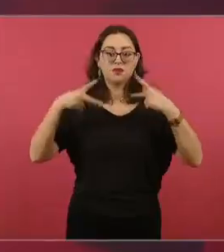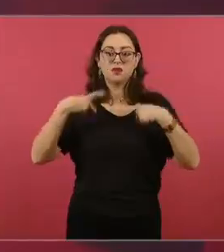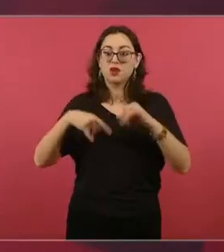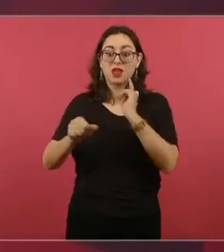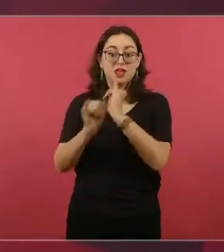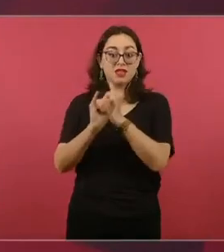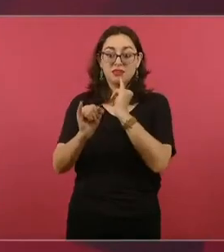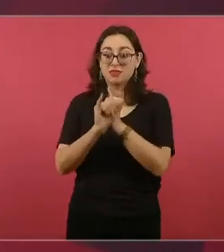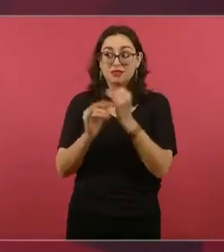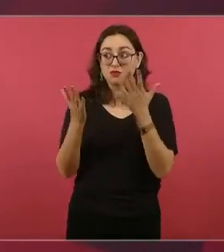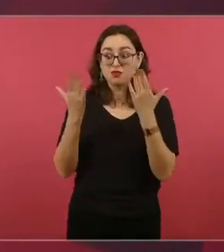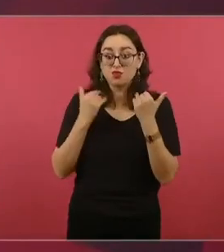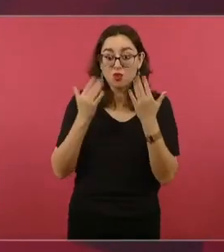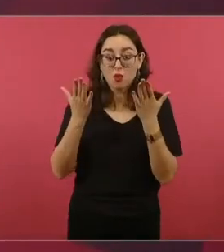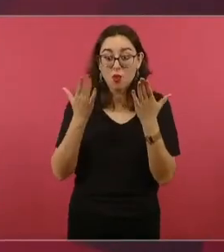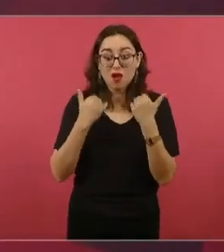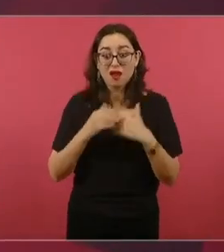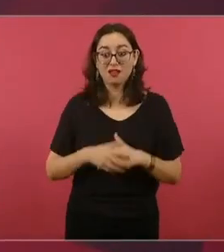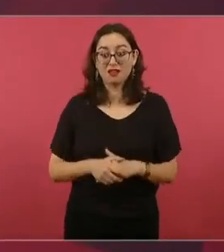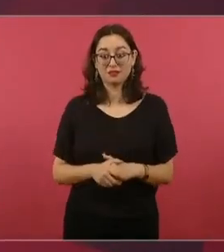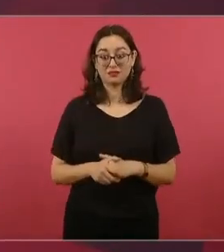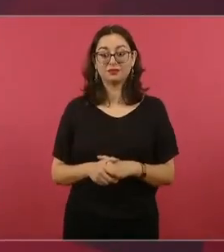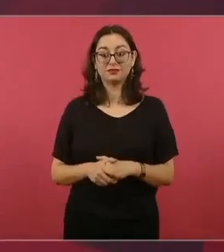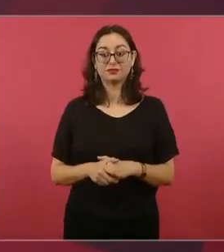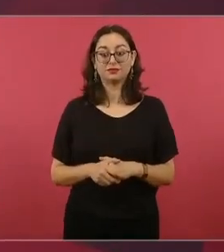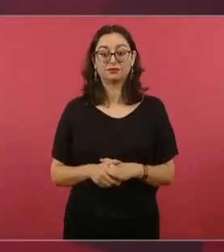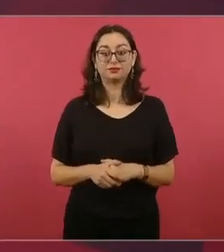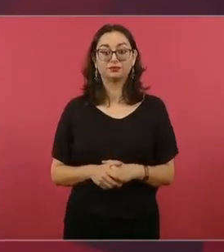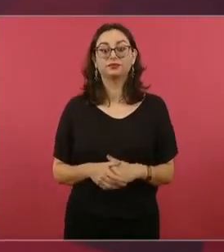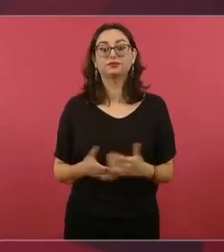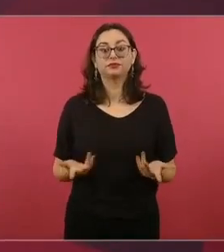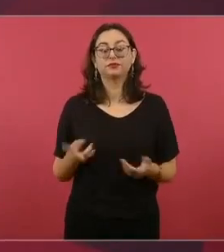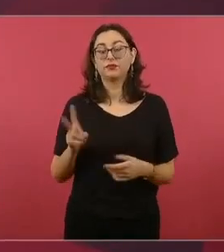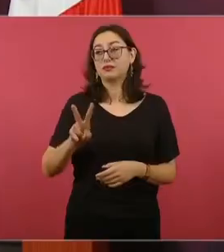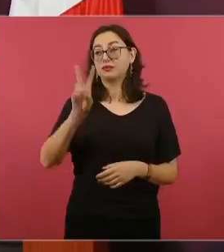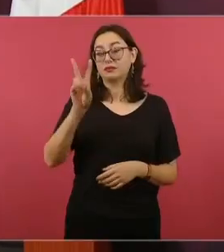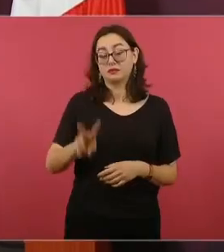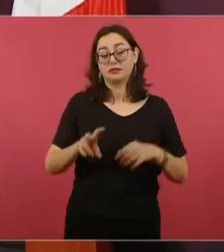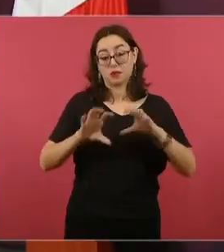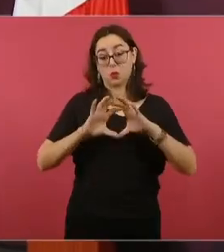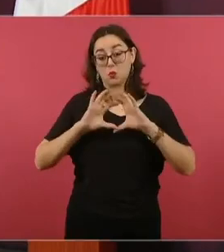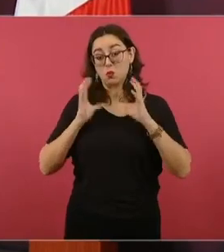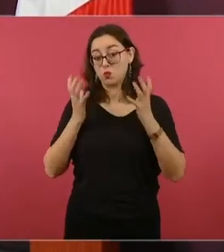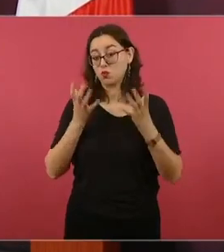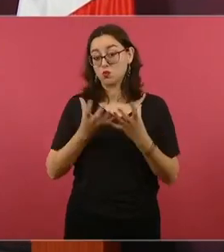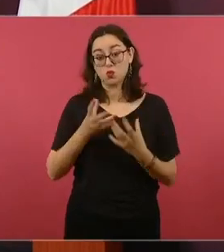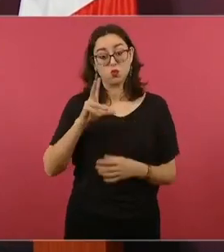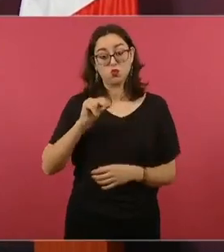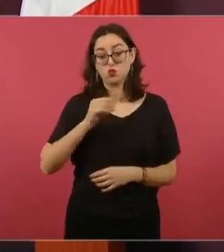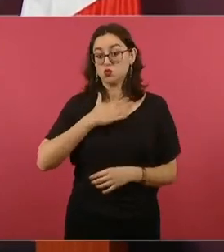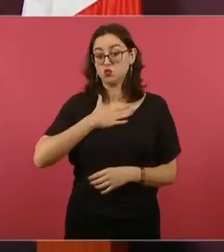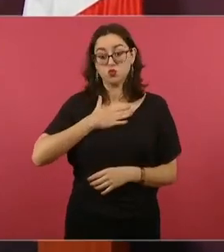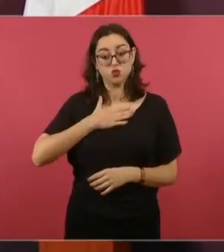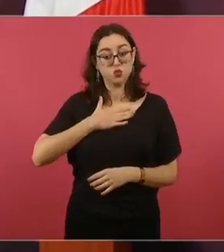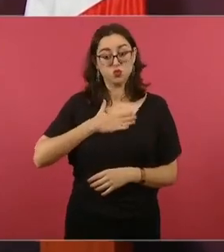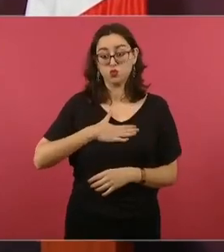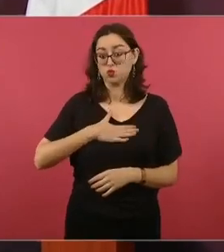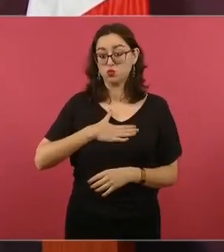porque miren lo injusto que es el mundo, o los gobiernos del